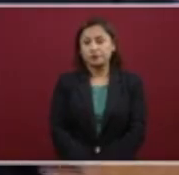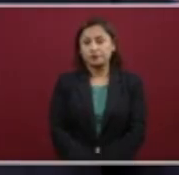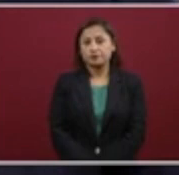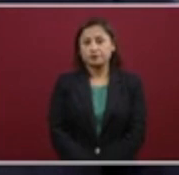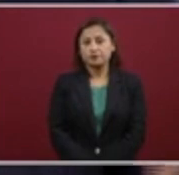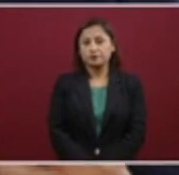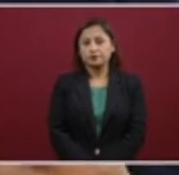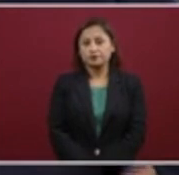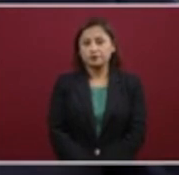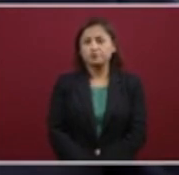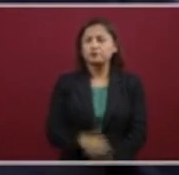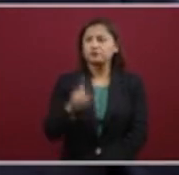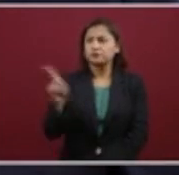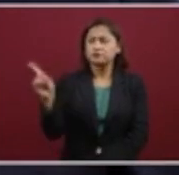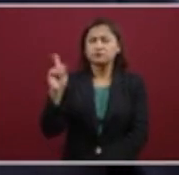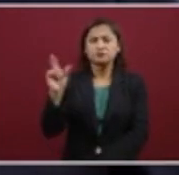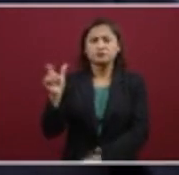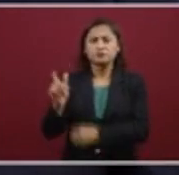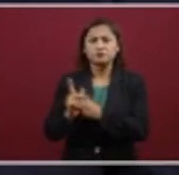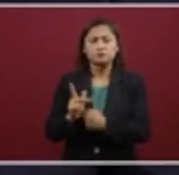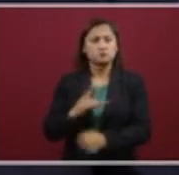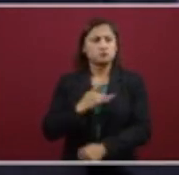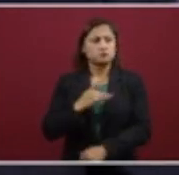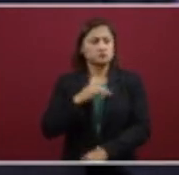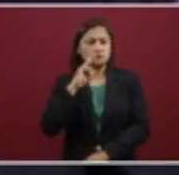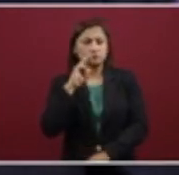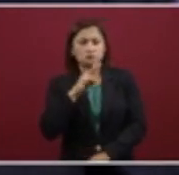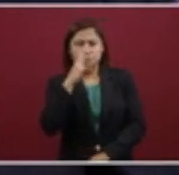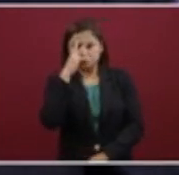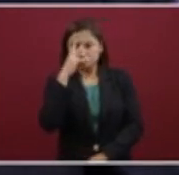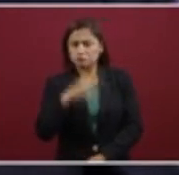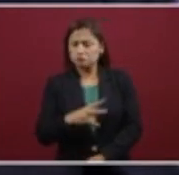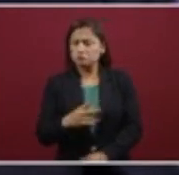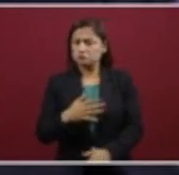Hay mucha confianza y